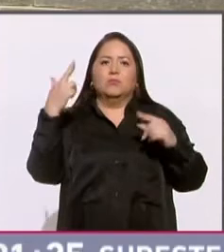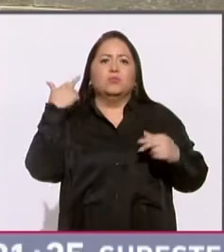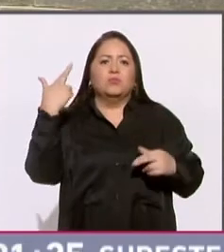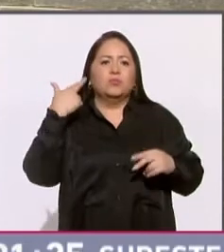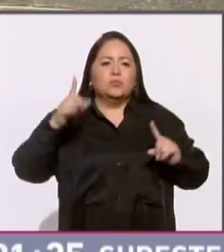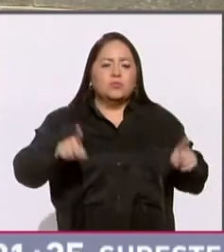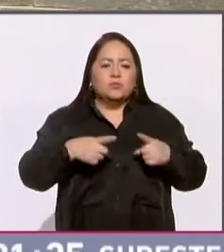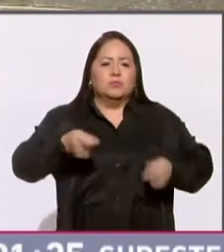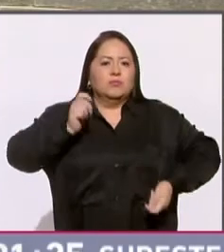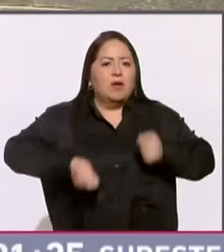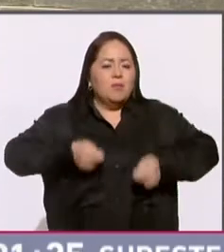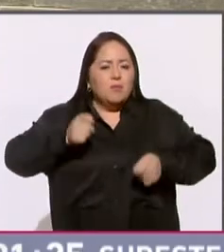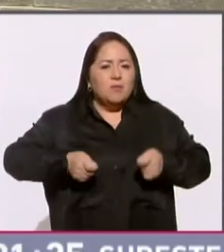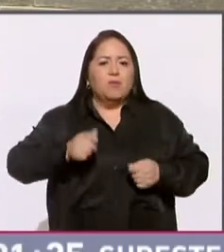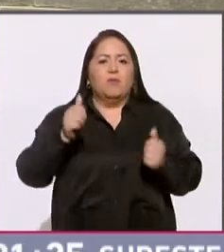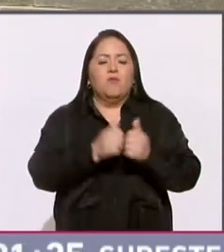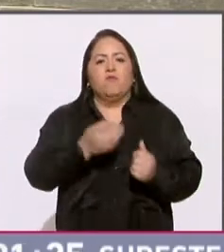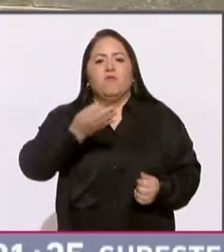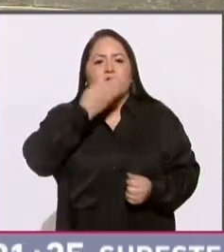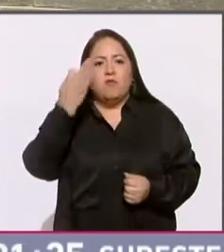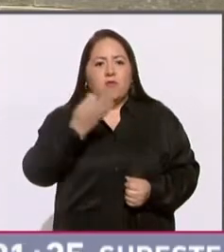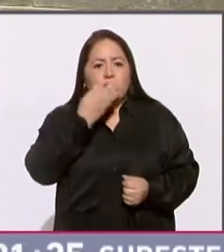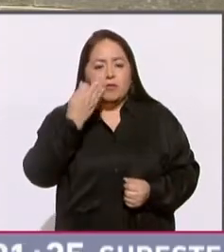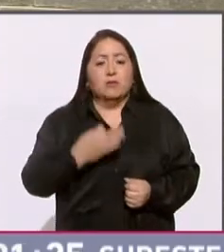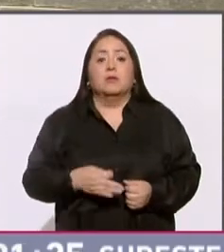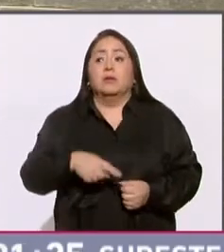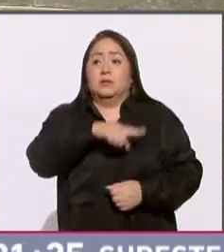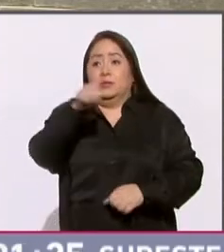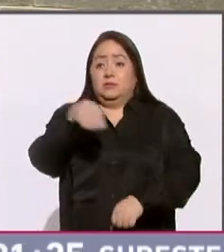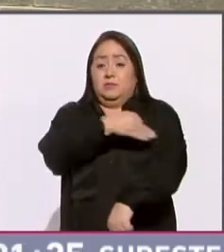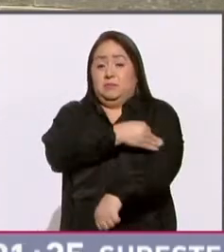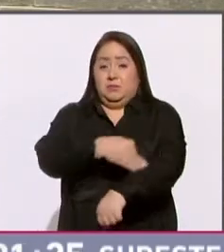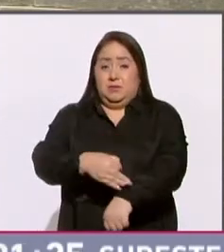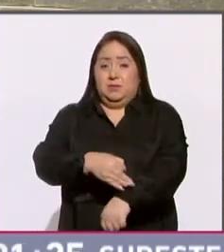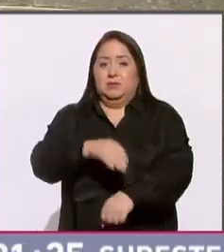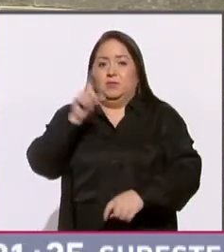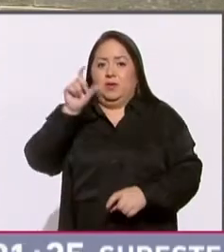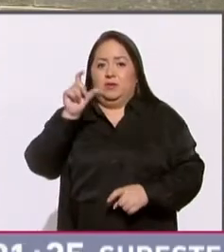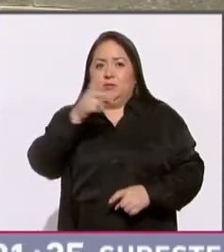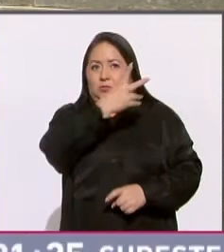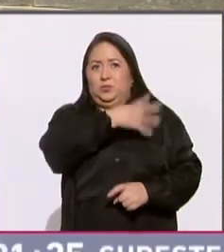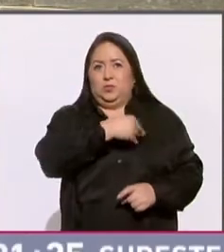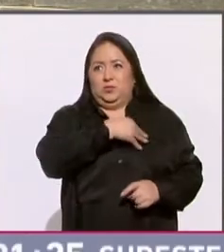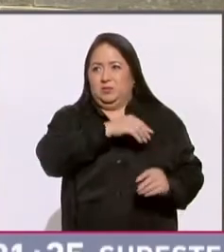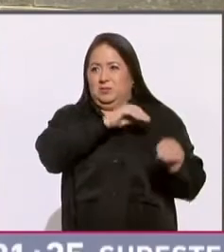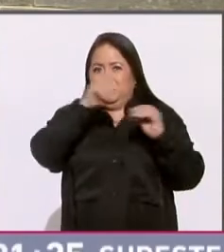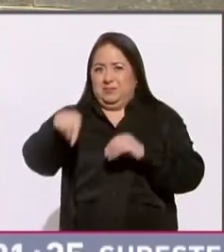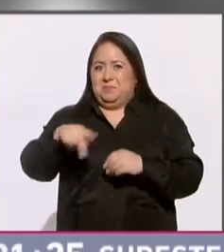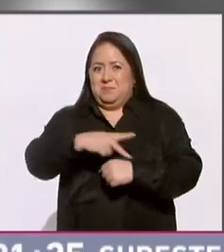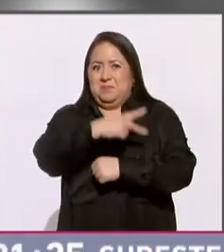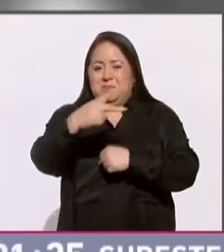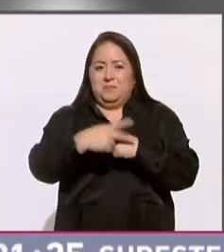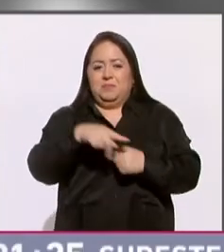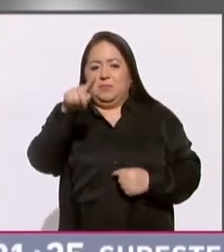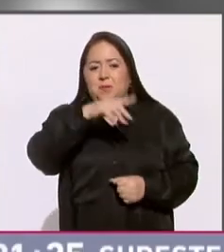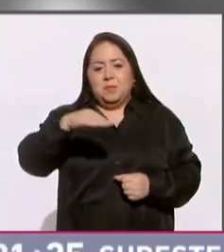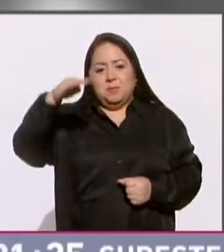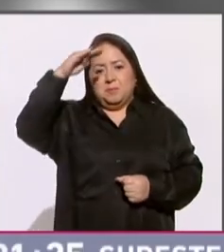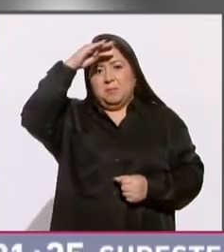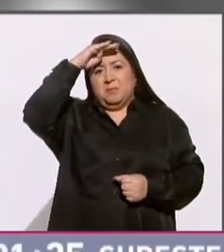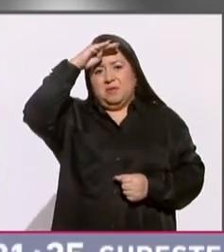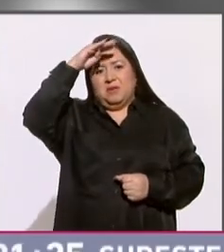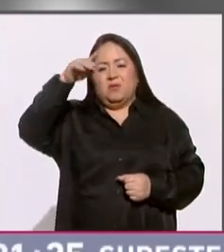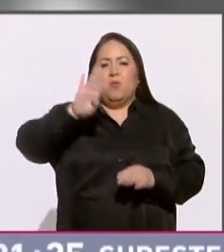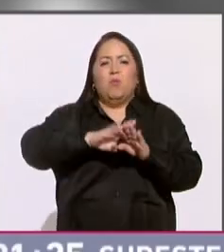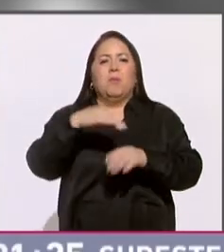con tambores con flores las familias republicanas que mandaron a sus hijos a nuestro país pensaban que iba a ser un